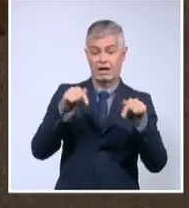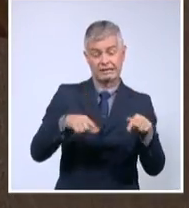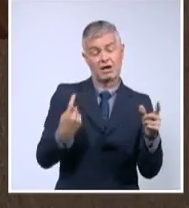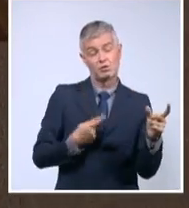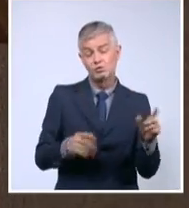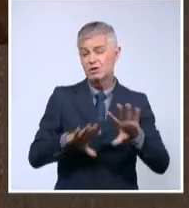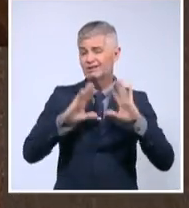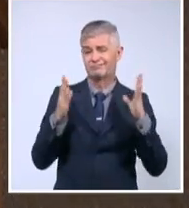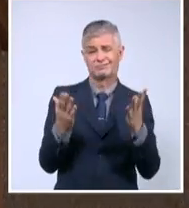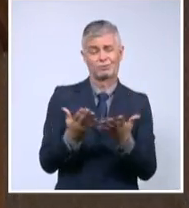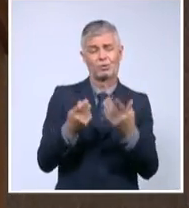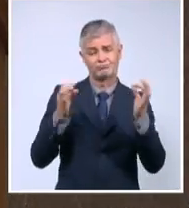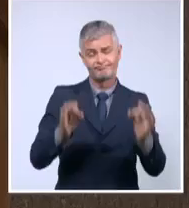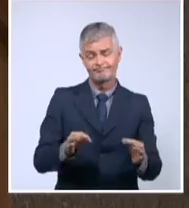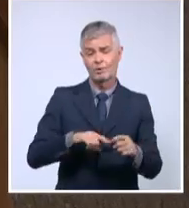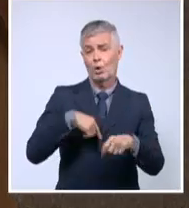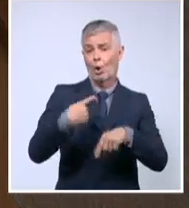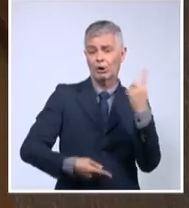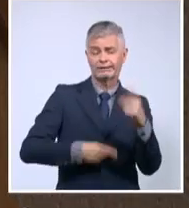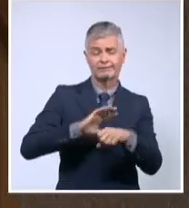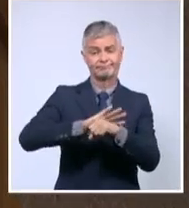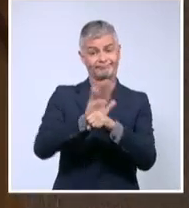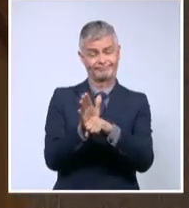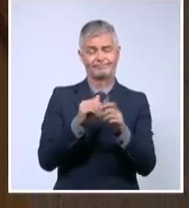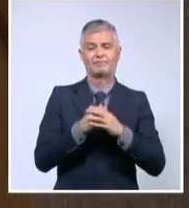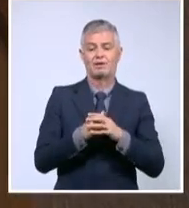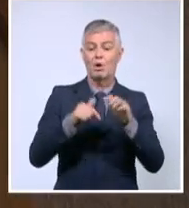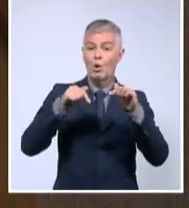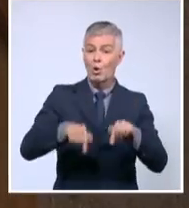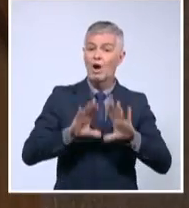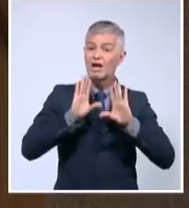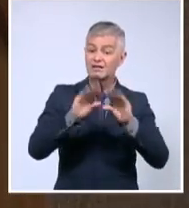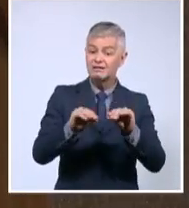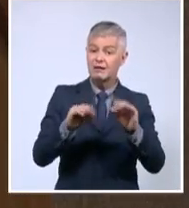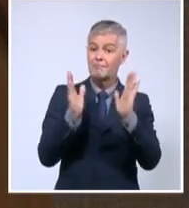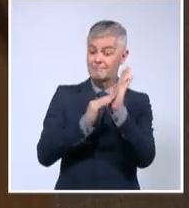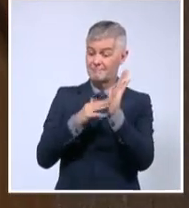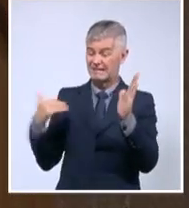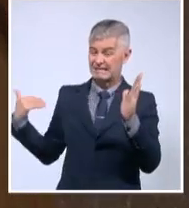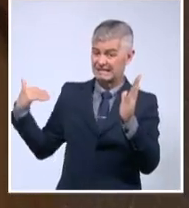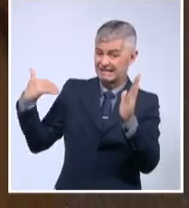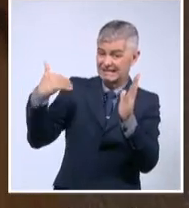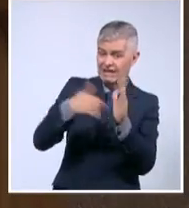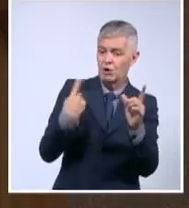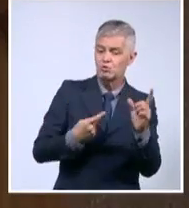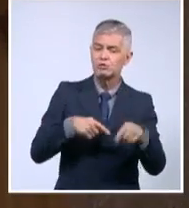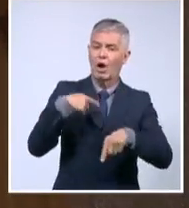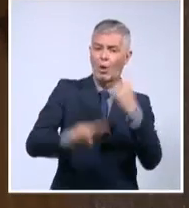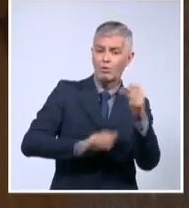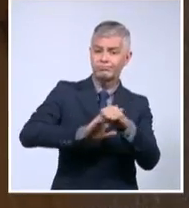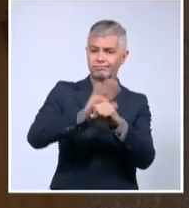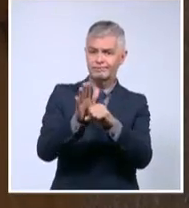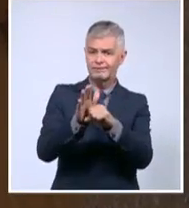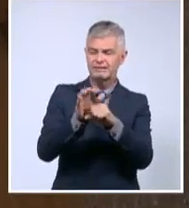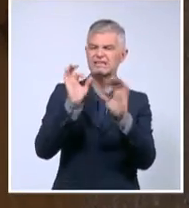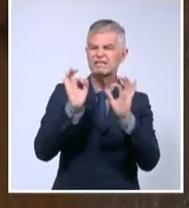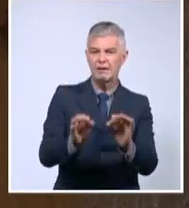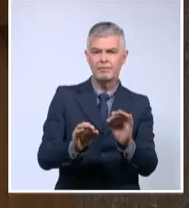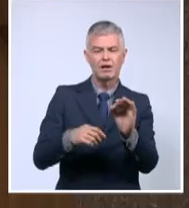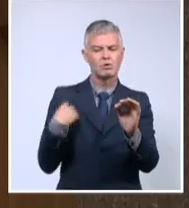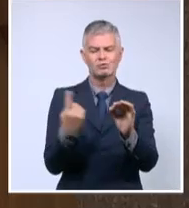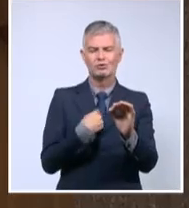todos. Quiero decir hoy aquí que cada hora de estos meses de enfrentamiento a la COVID-19 fue de crecimiento